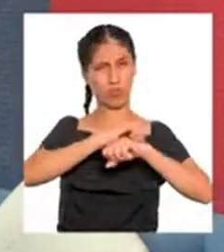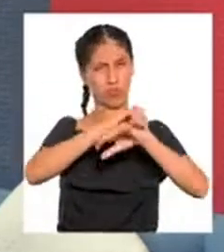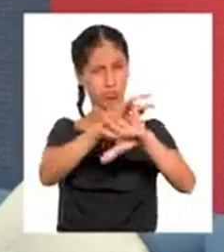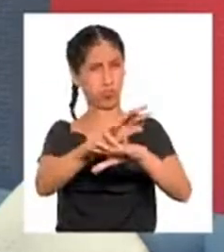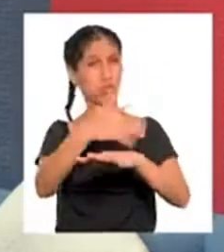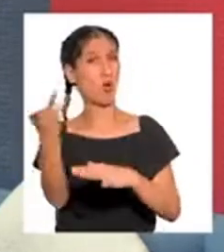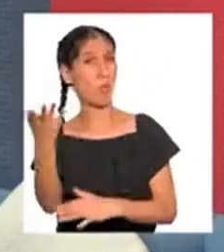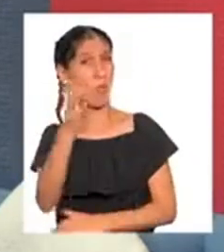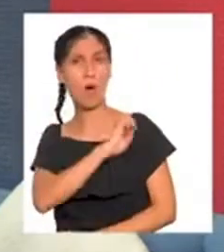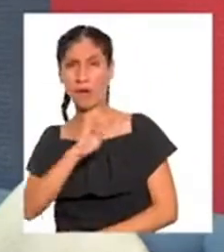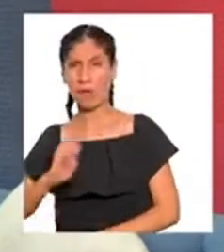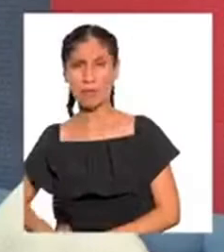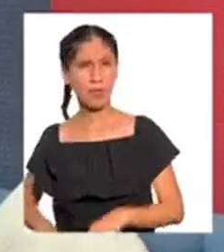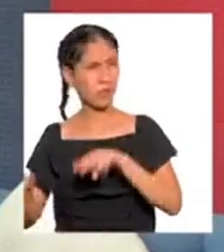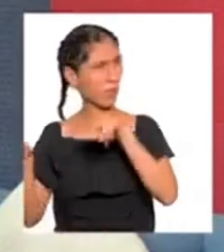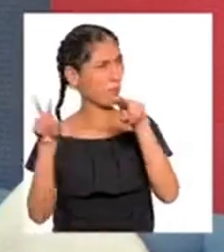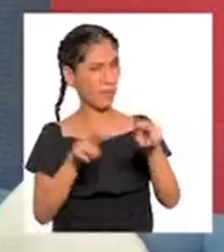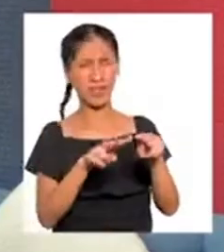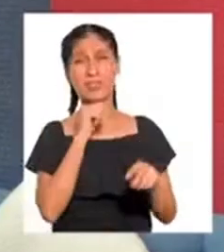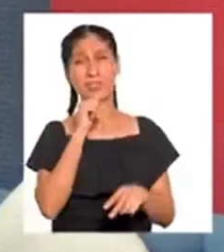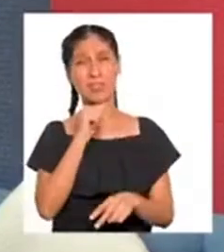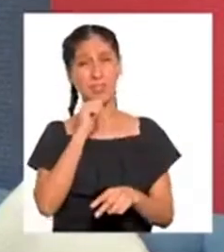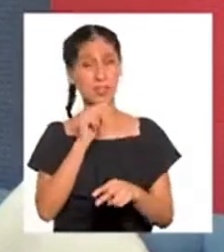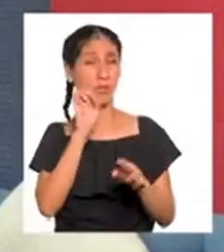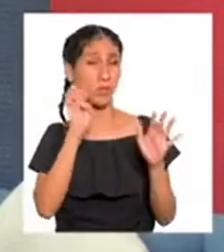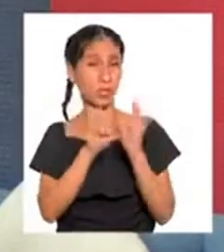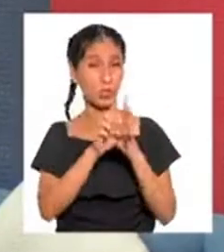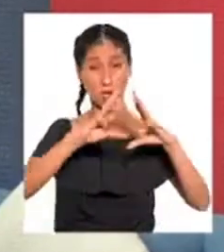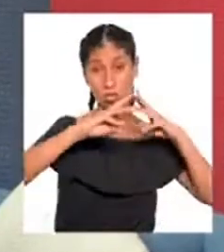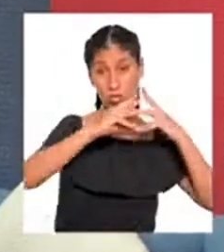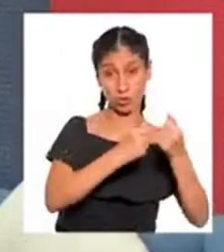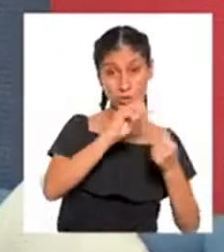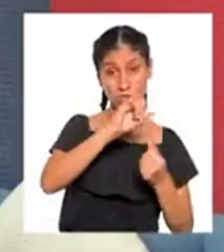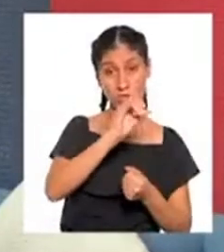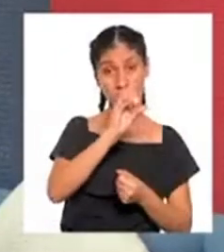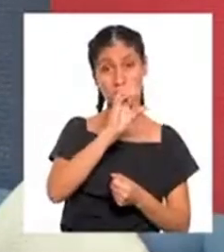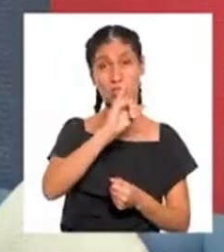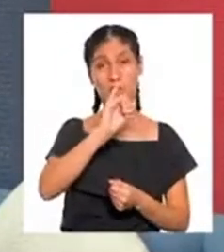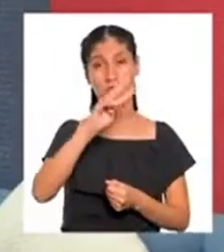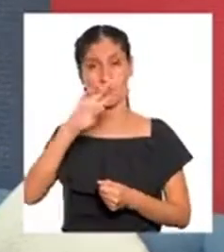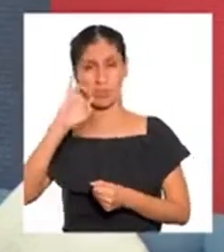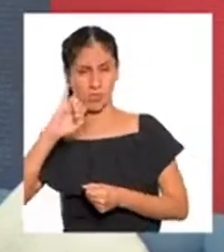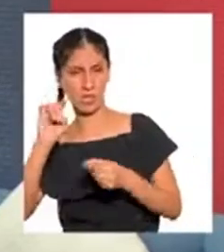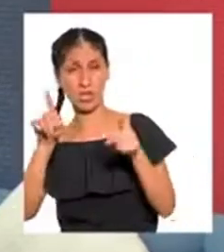del Estado en conjunto con otros grupos, como la sociedad civil, los médicos y las